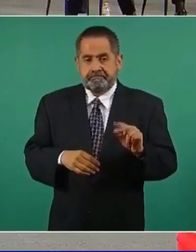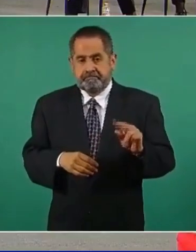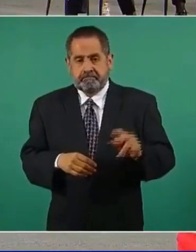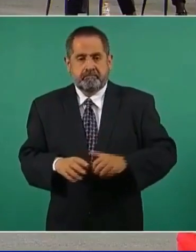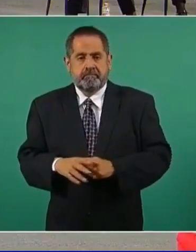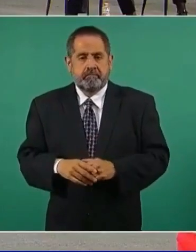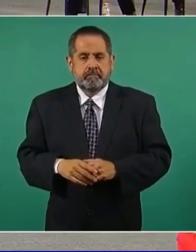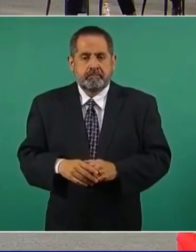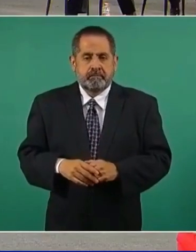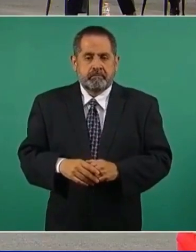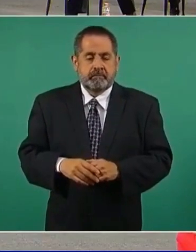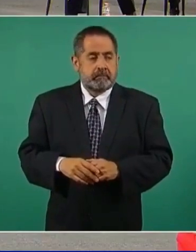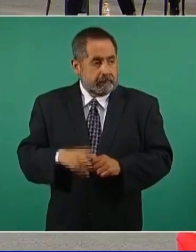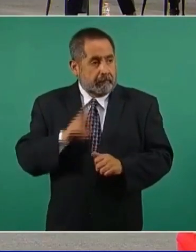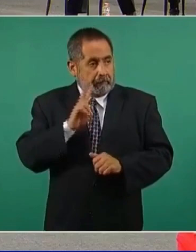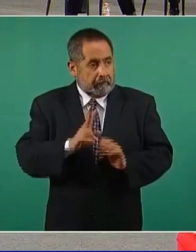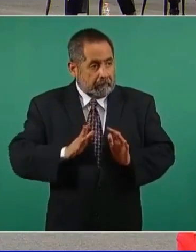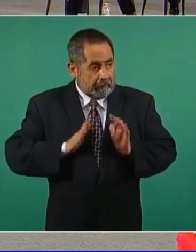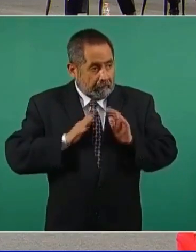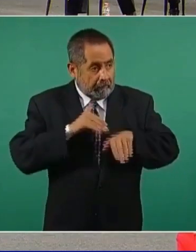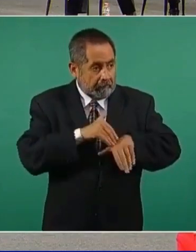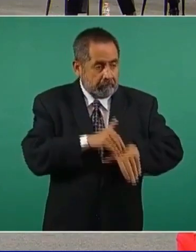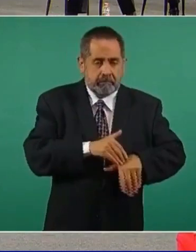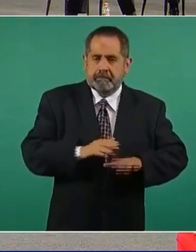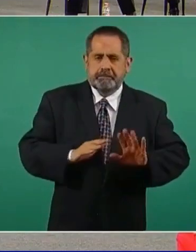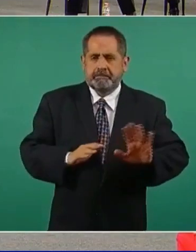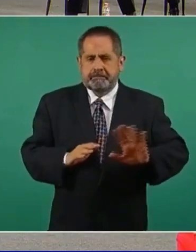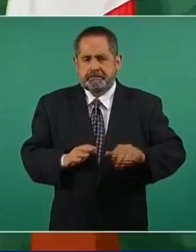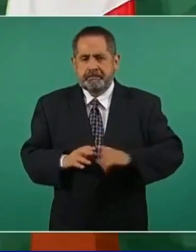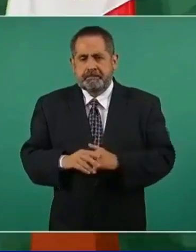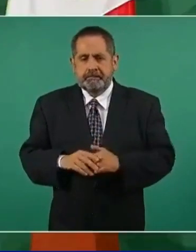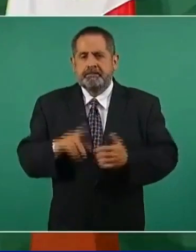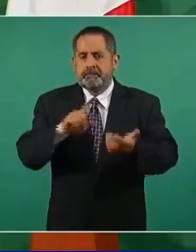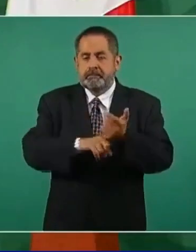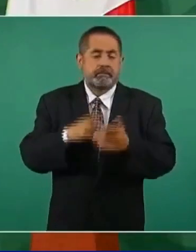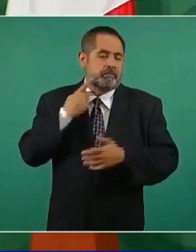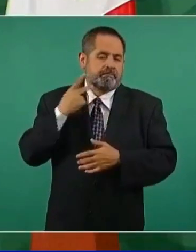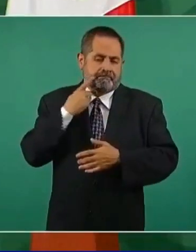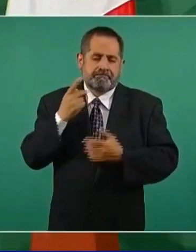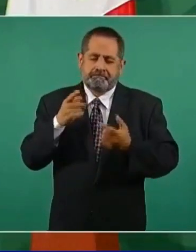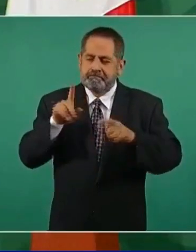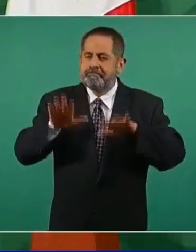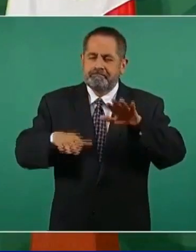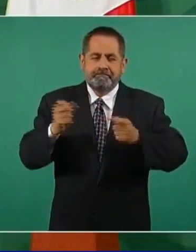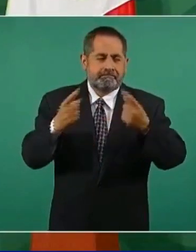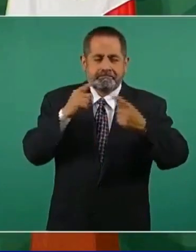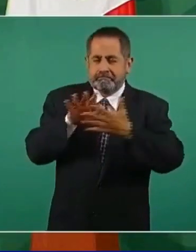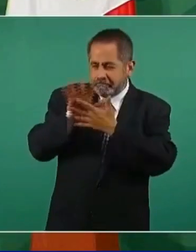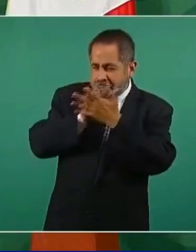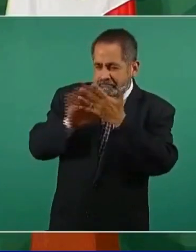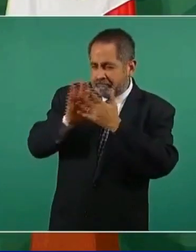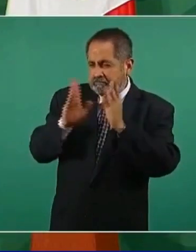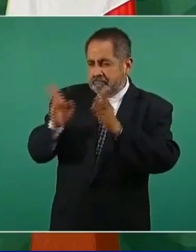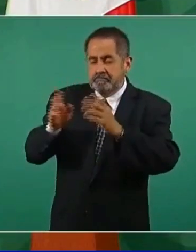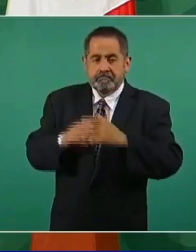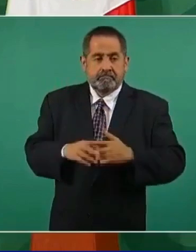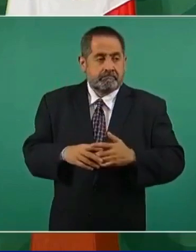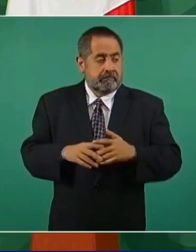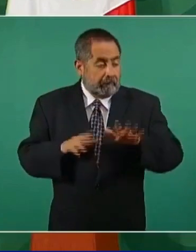y no dejarse engañar, porque en política suele pasar que haya